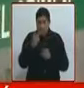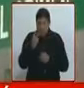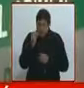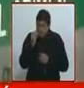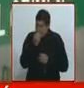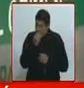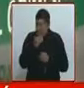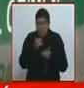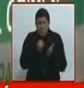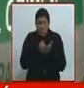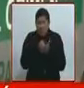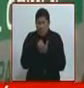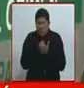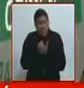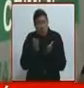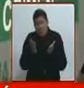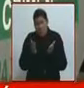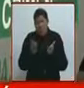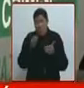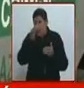por inmediaciones de...